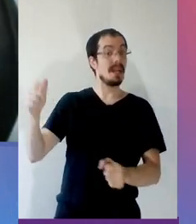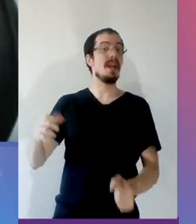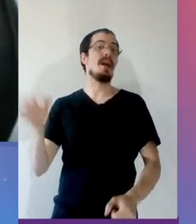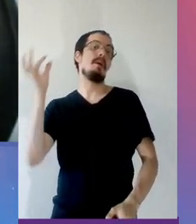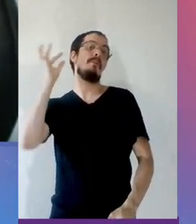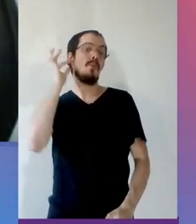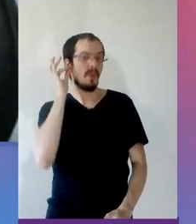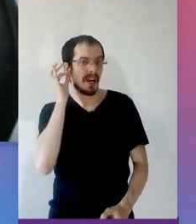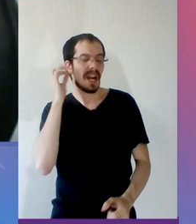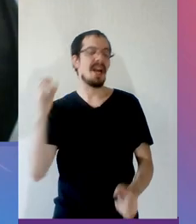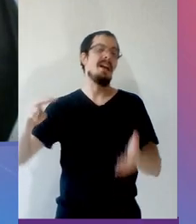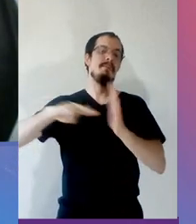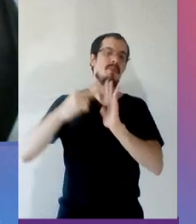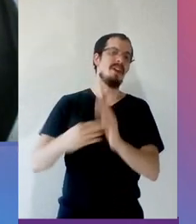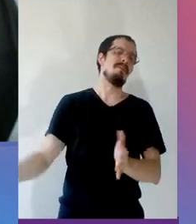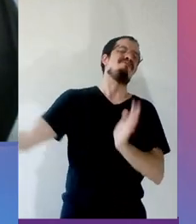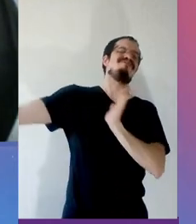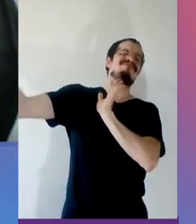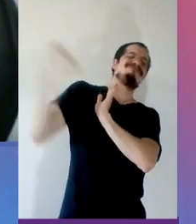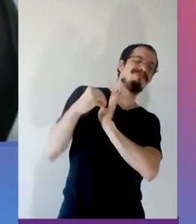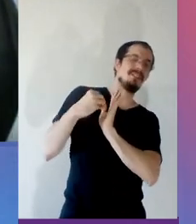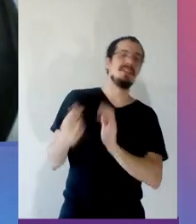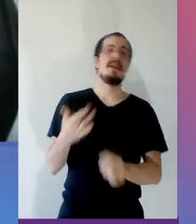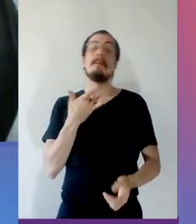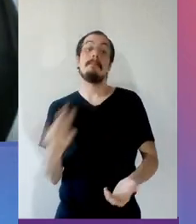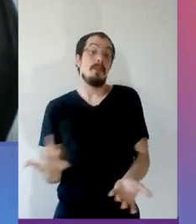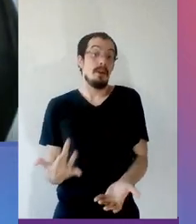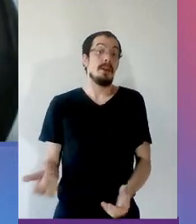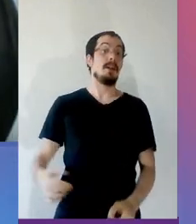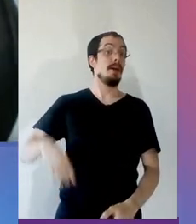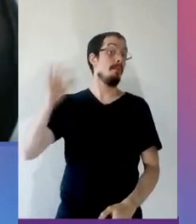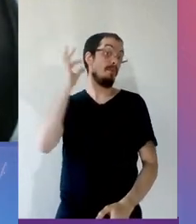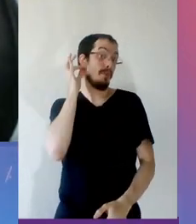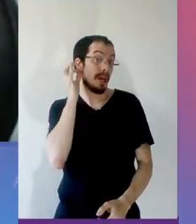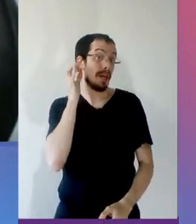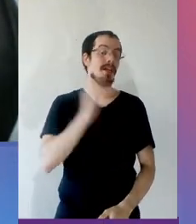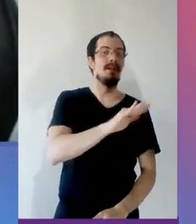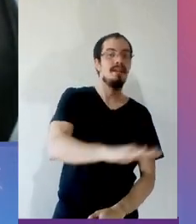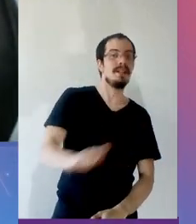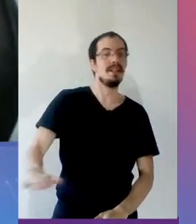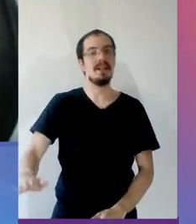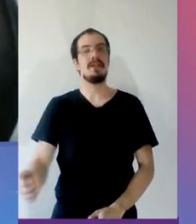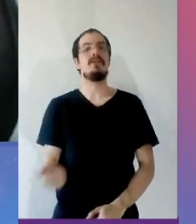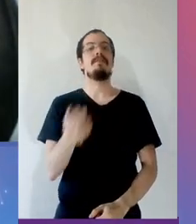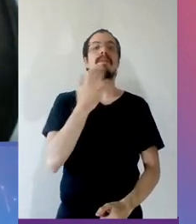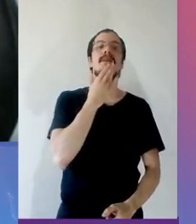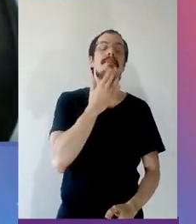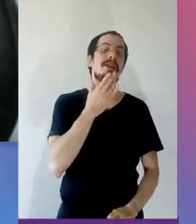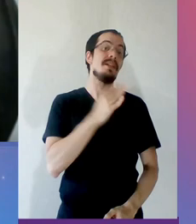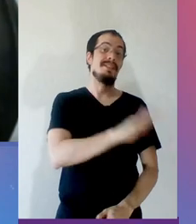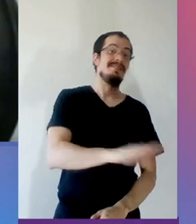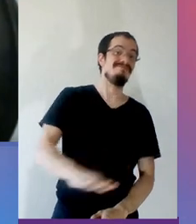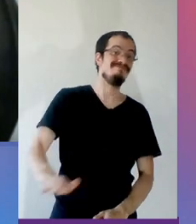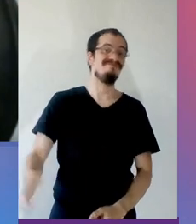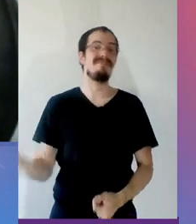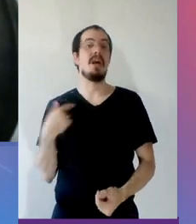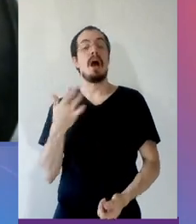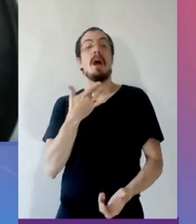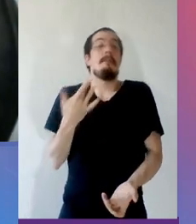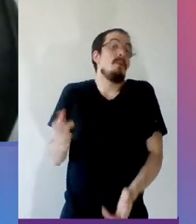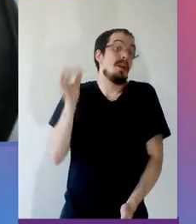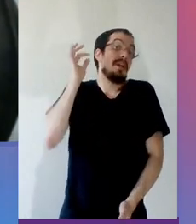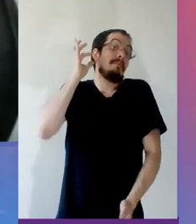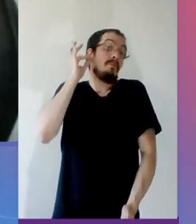tanto nuestros niños y niñas también se ven más afectados por falta de tiempo, porque la mujer ha tenido que hacer